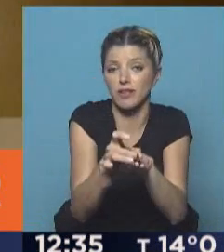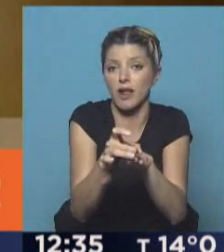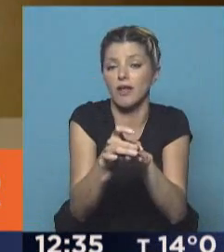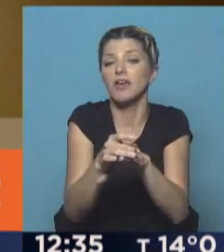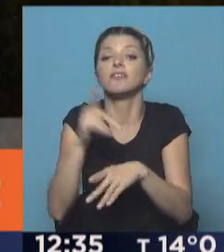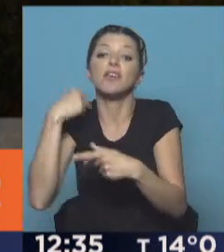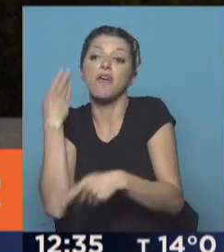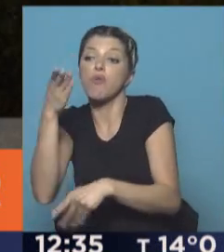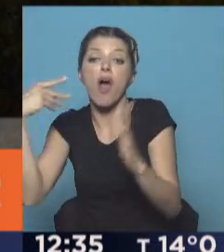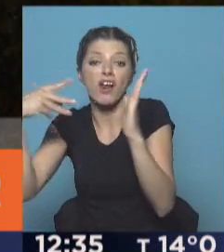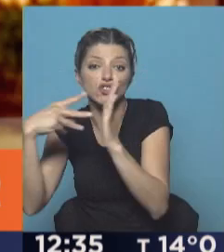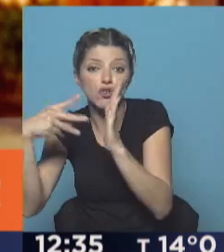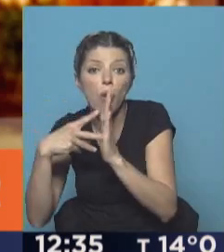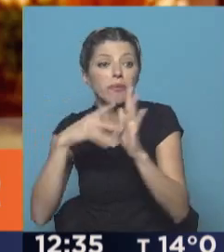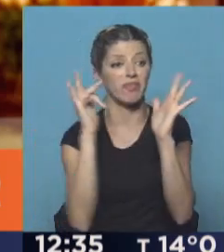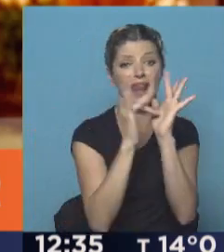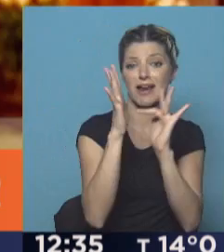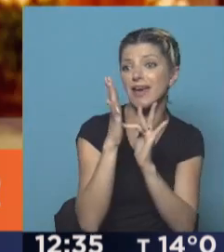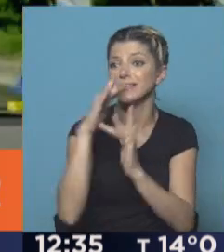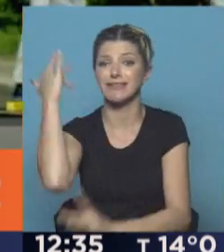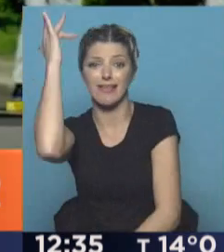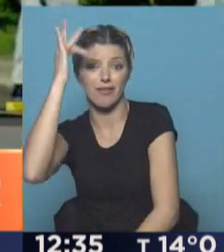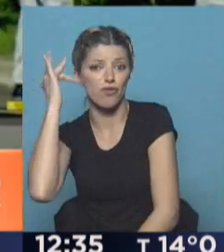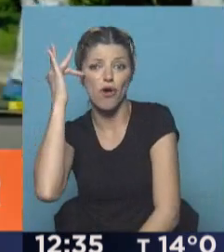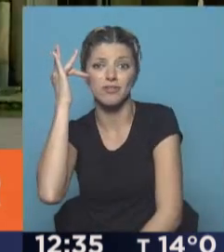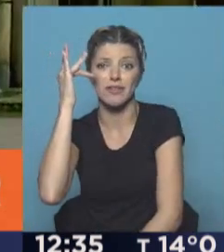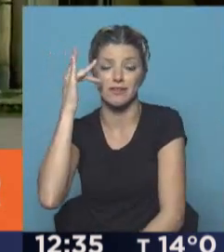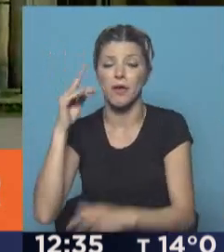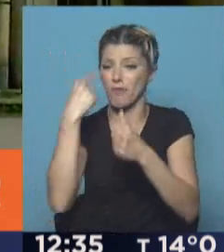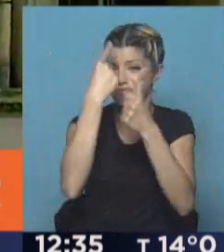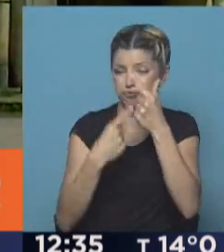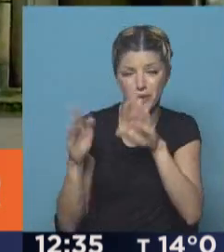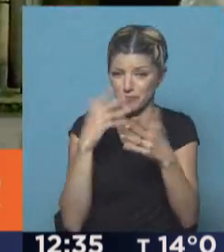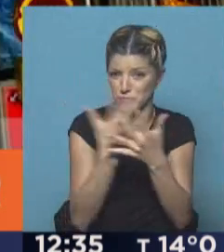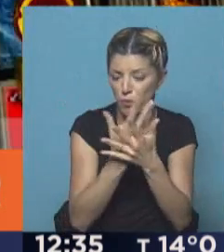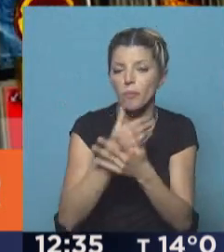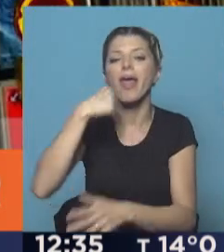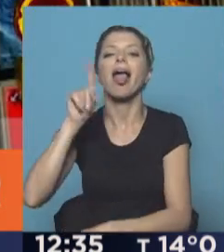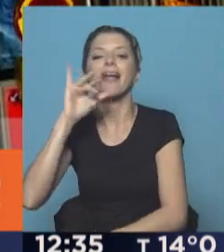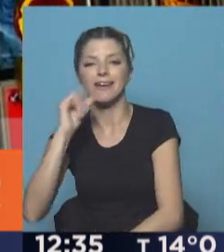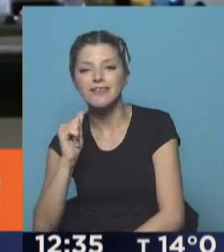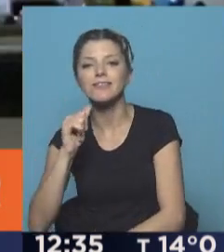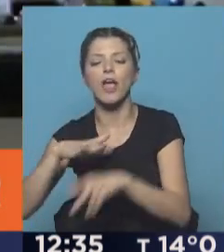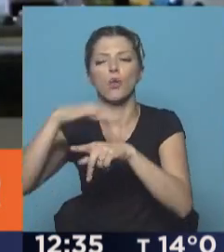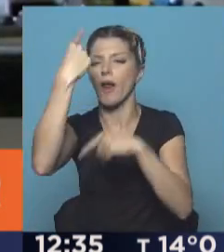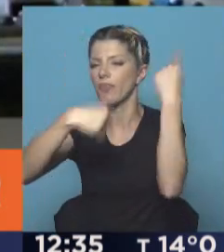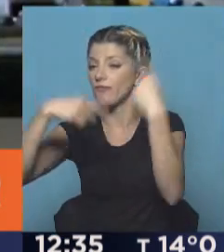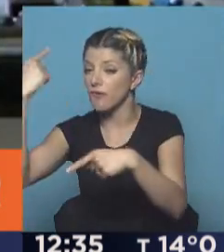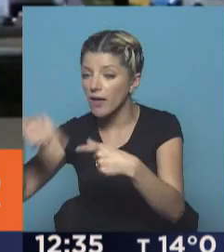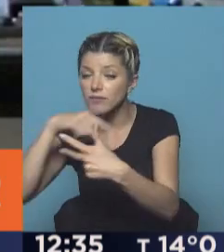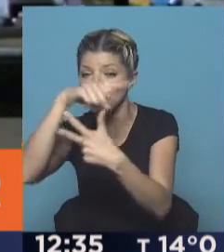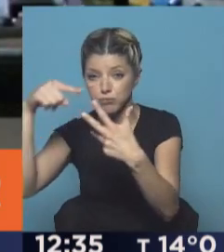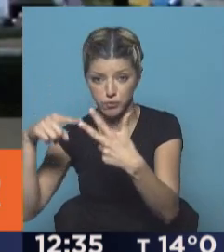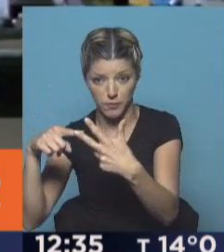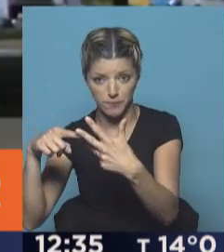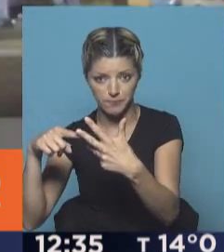clientes de un shopping, feligreses, sacerdotes. En Niza, Múnich, Würzburg, Ansbach y